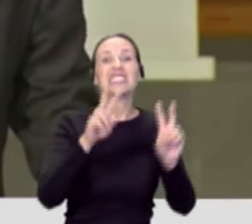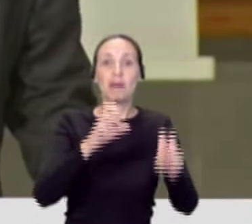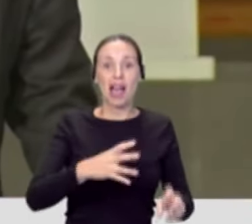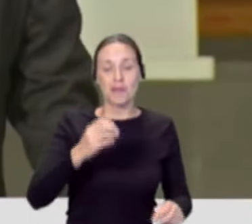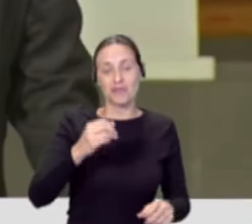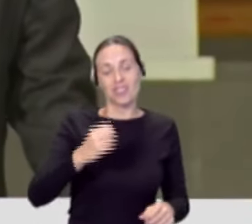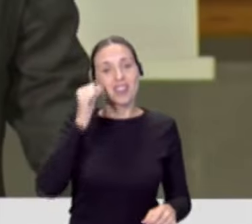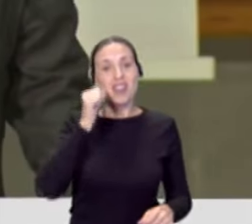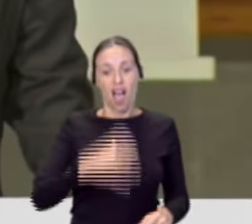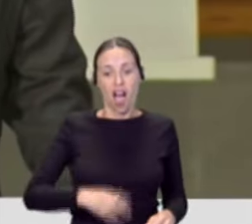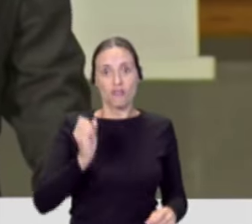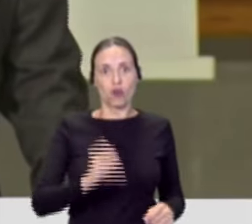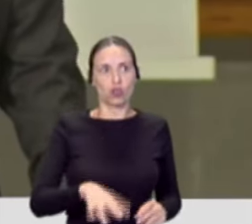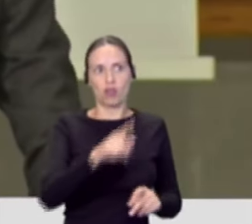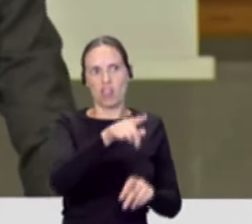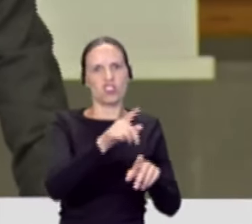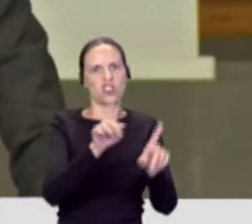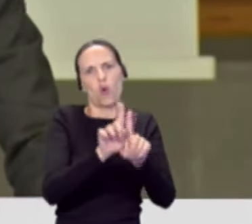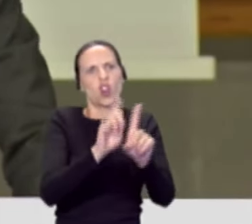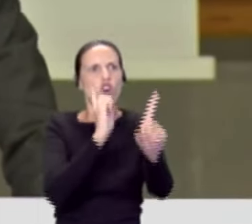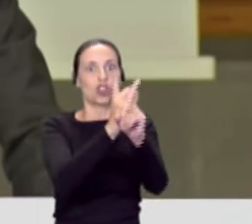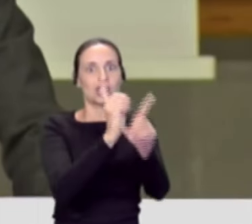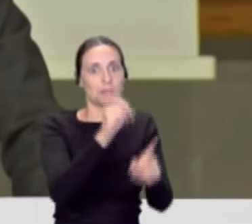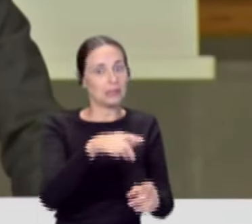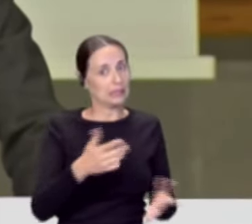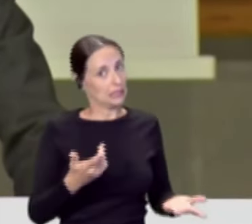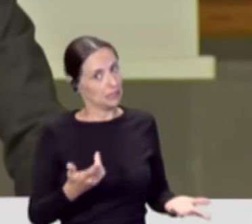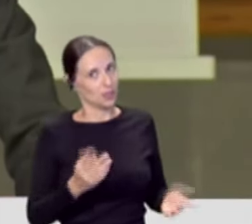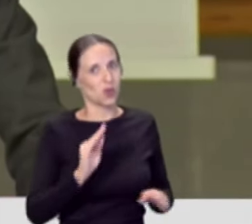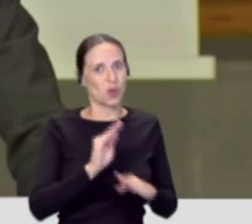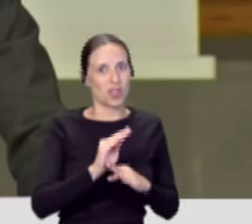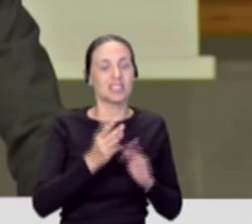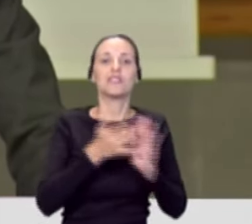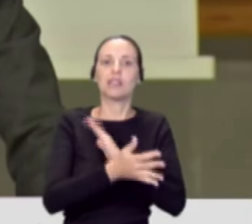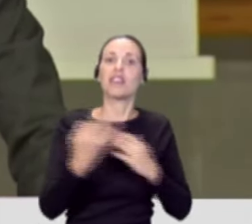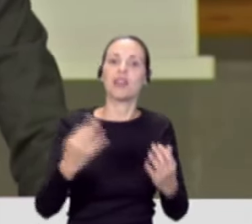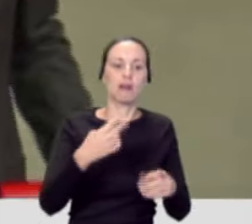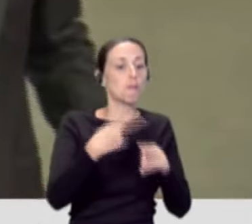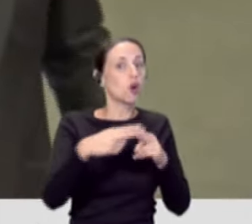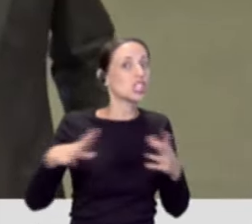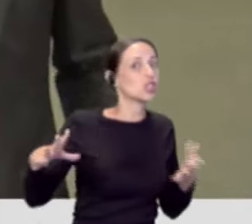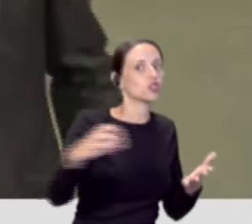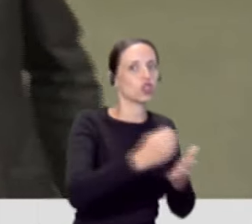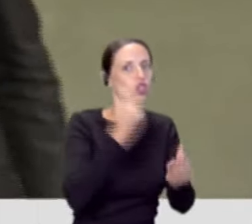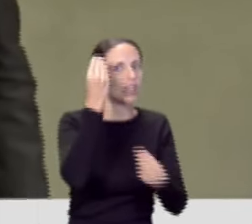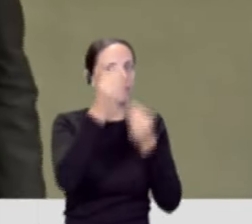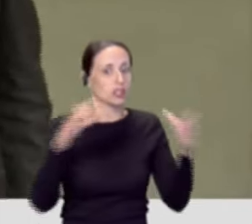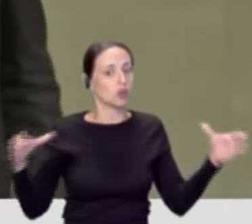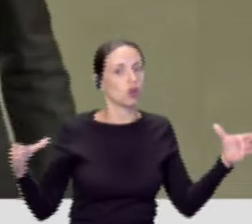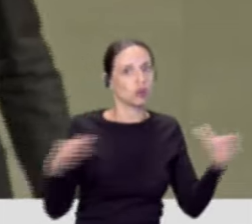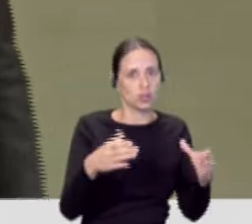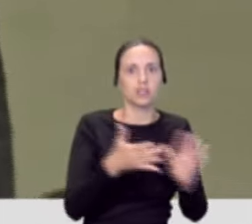importante que se tiene que extraer de conclusión es una reflexión colectiva, y esto tendrían que ser los partidos políticos y la sociedad. Existe muchísimo machismo, nos hemos educado con el machismo y